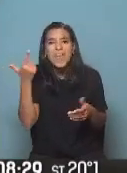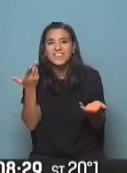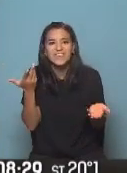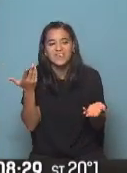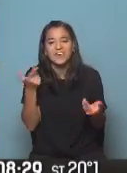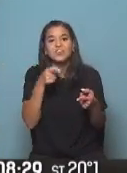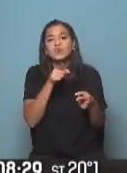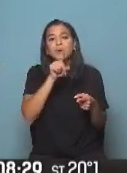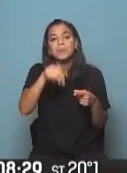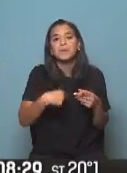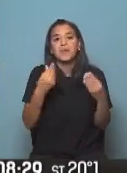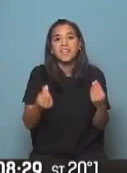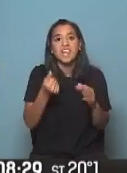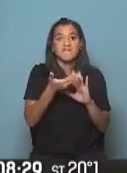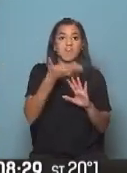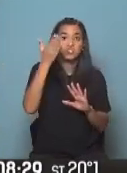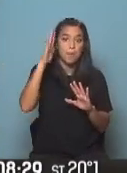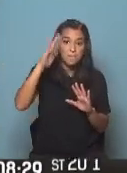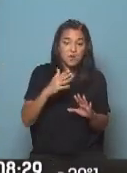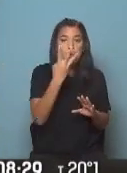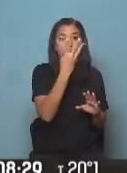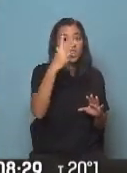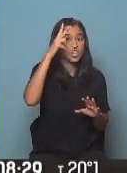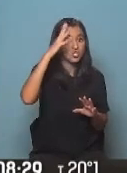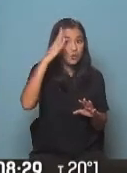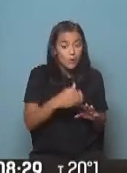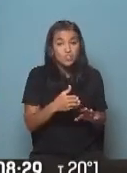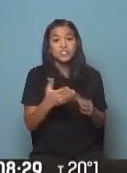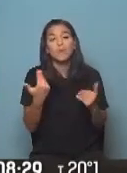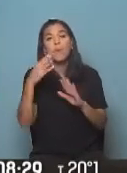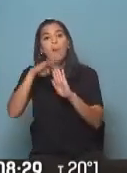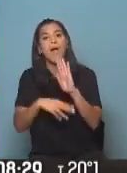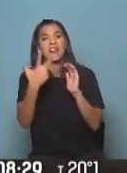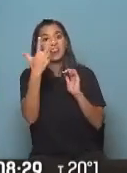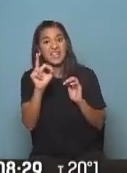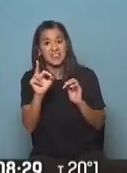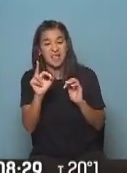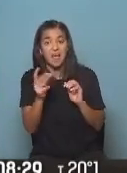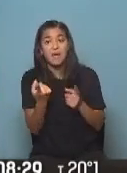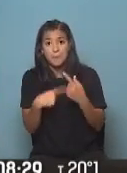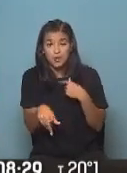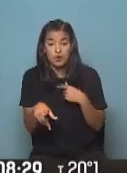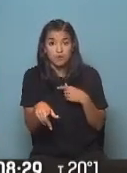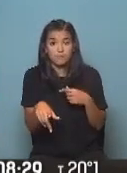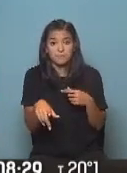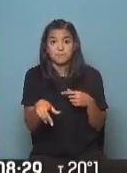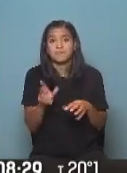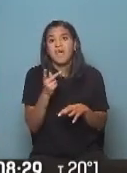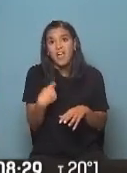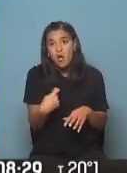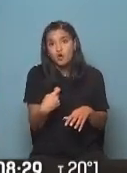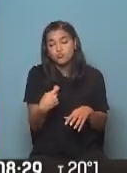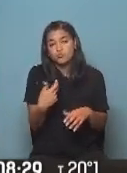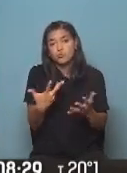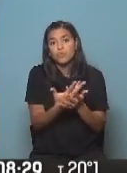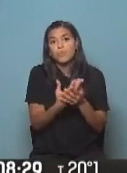claro. se genera, que haya menos inflación, que de 48% podamos bajar a 30%. Pero claramente otros costos vamos a sufrir,